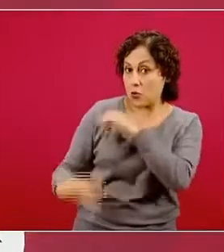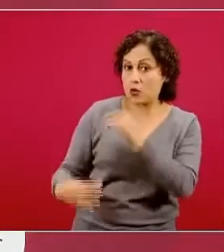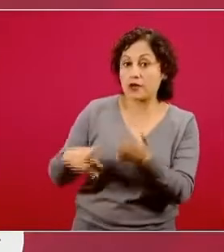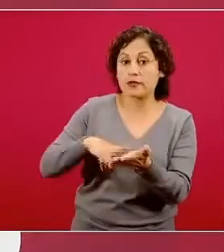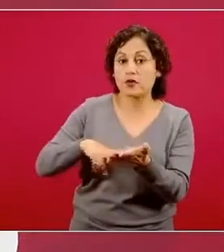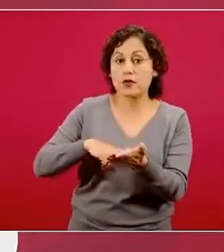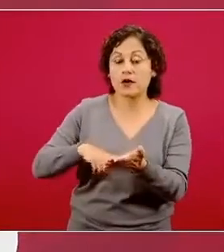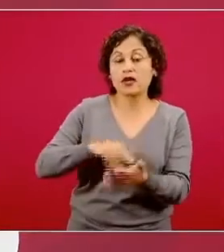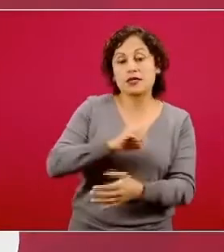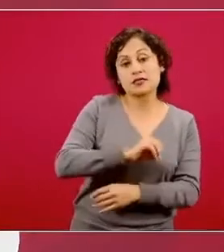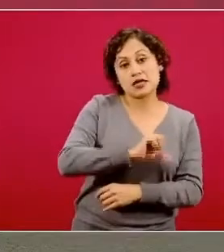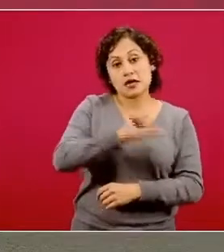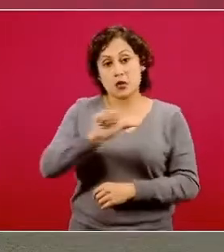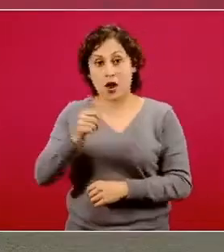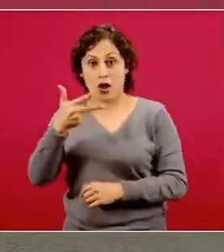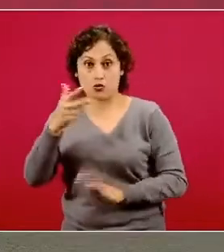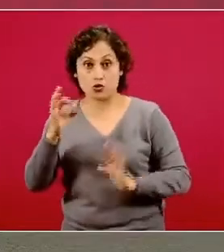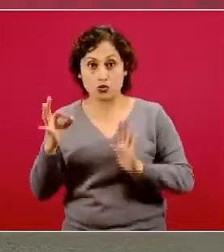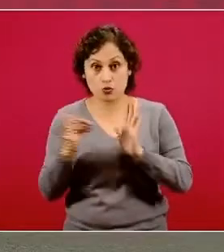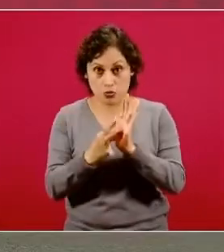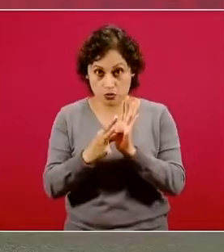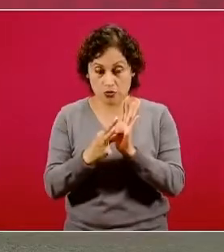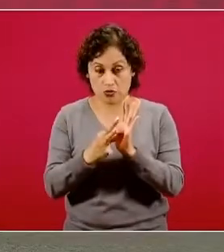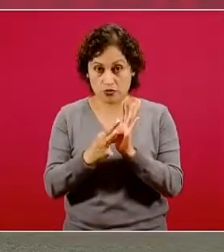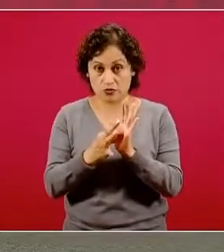puntos, ¿no? Y luego el